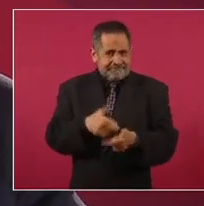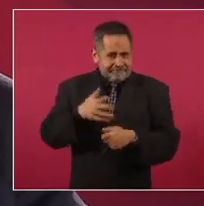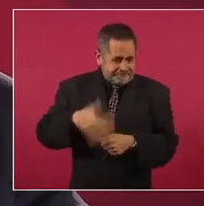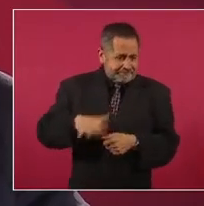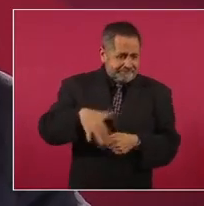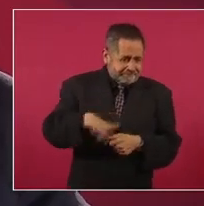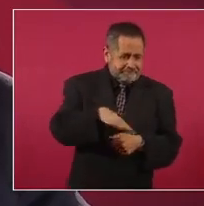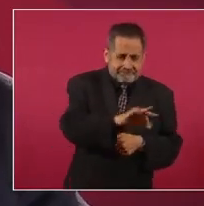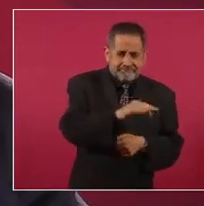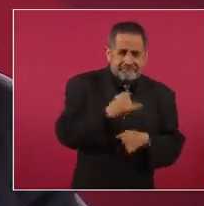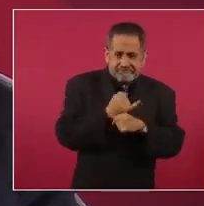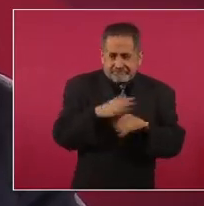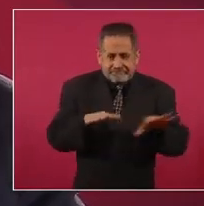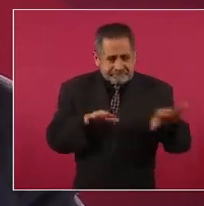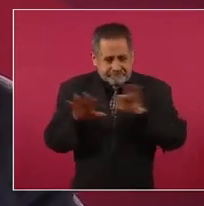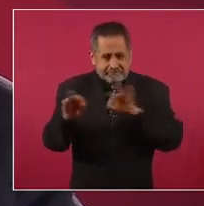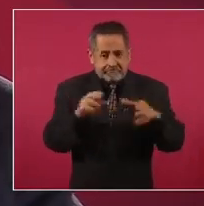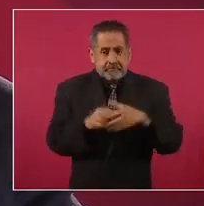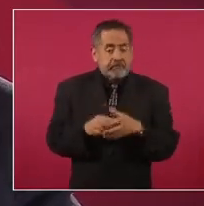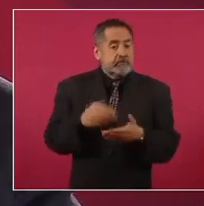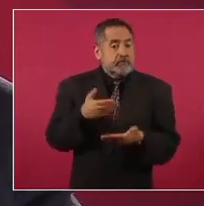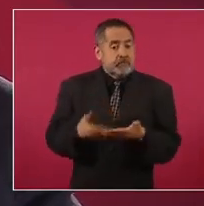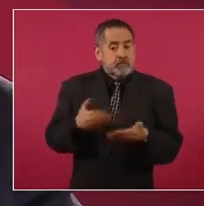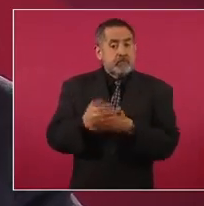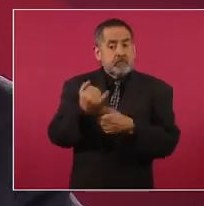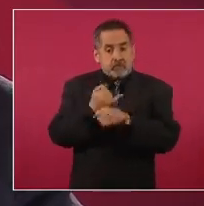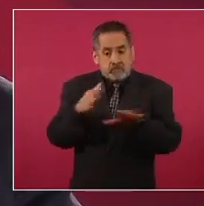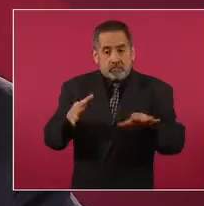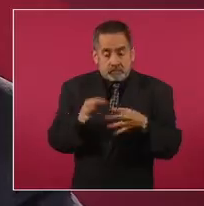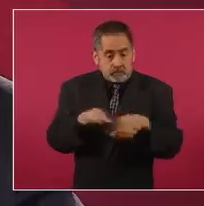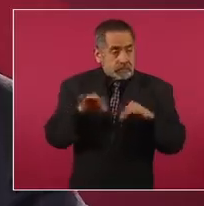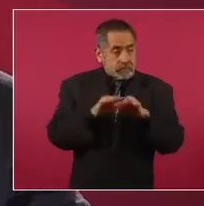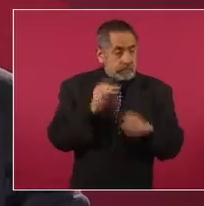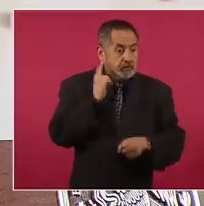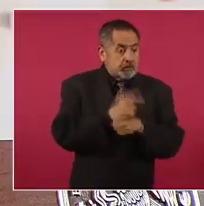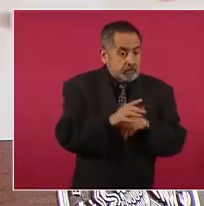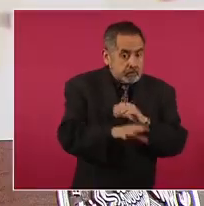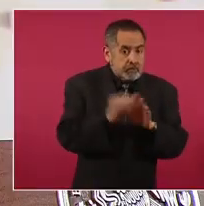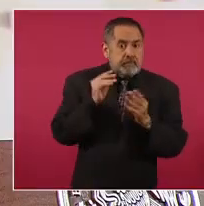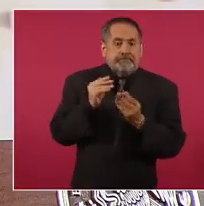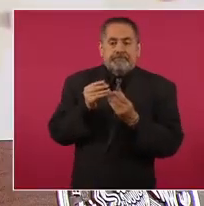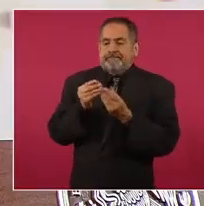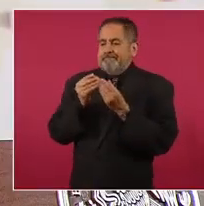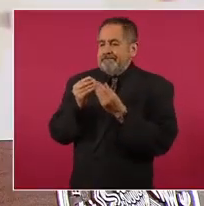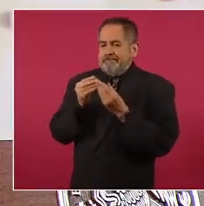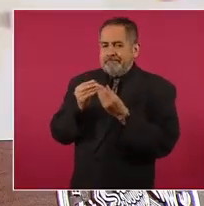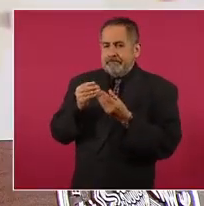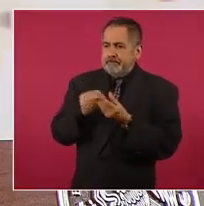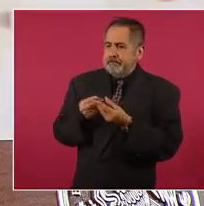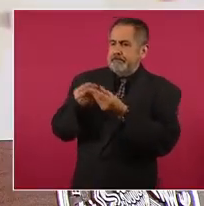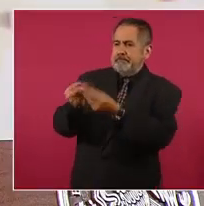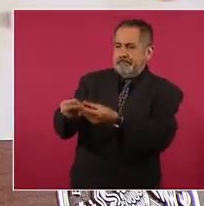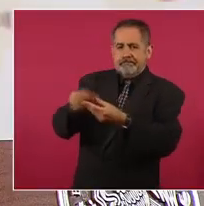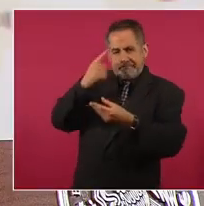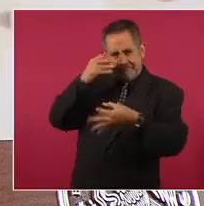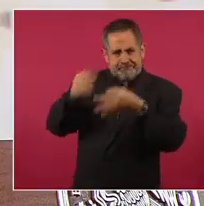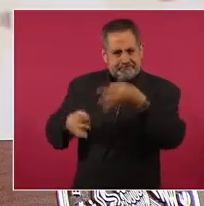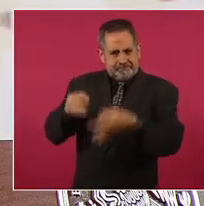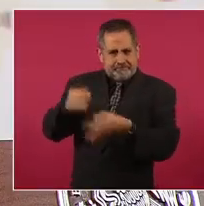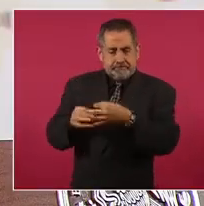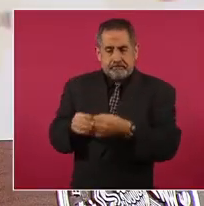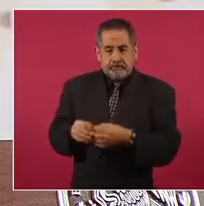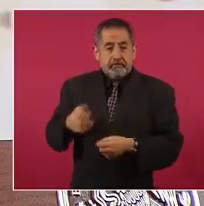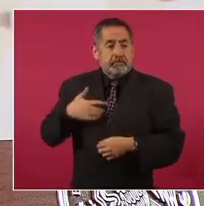sigue. Esta semana tuvimos acceso a información relevante que está ya judicializándose. No vamos a